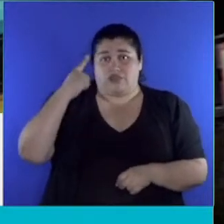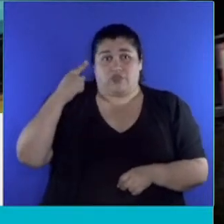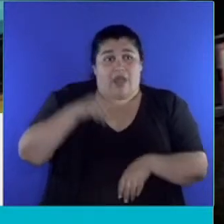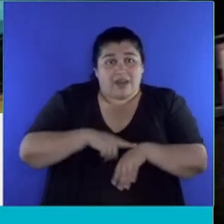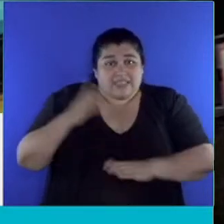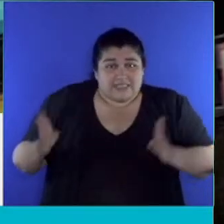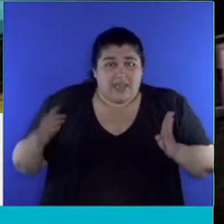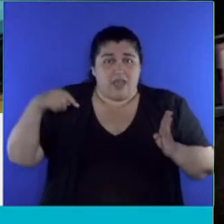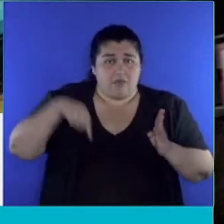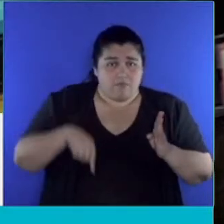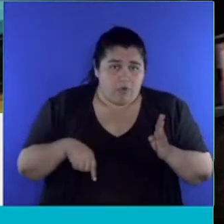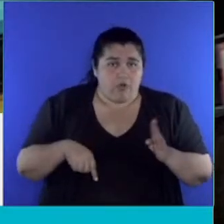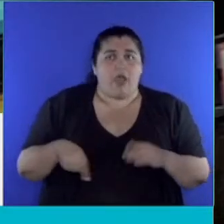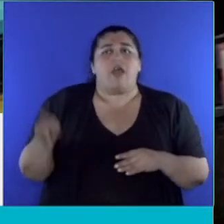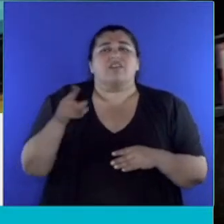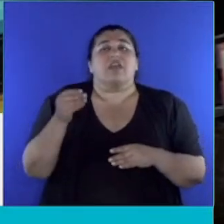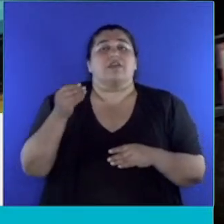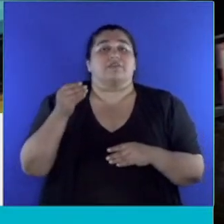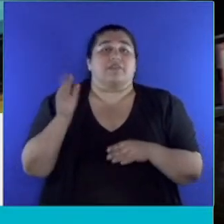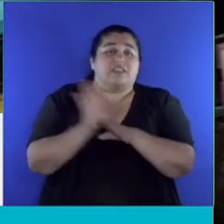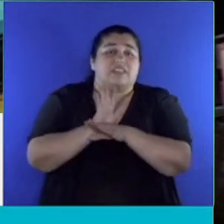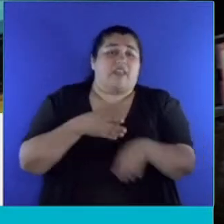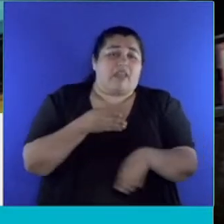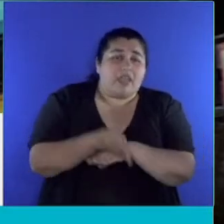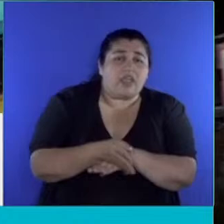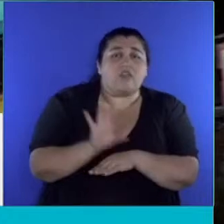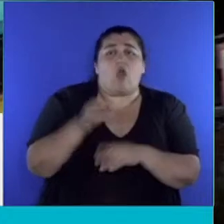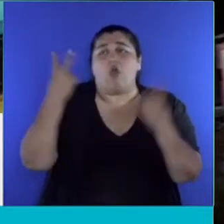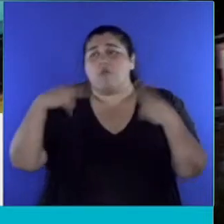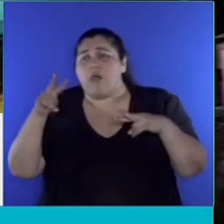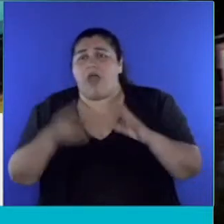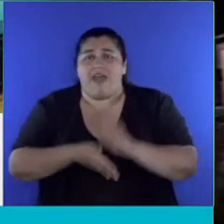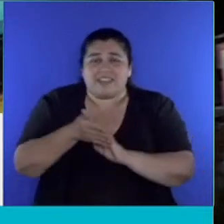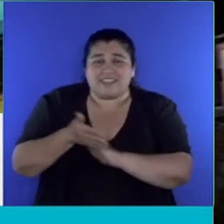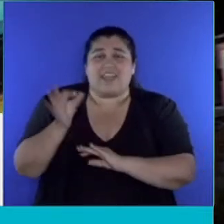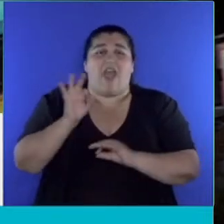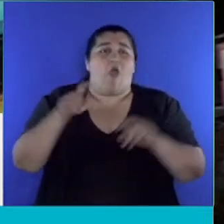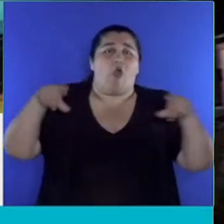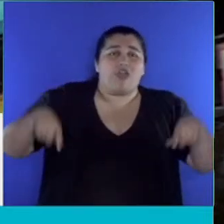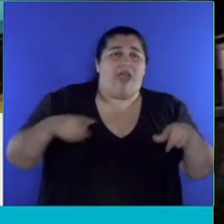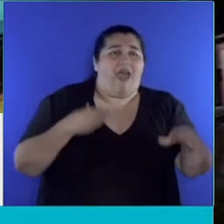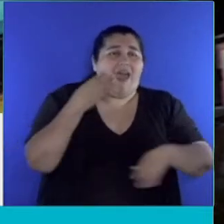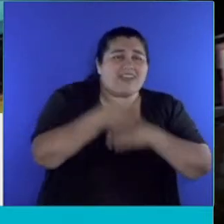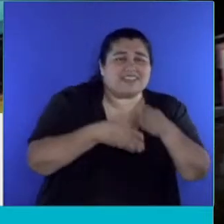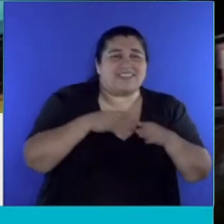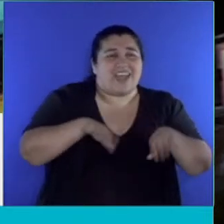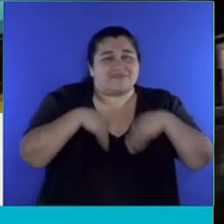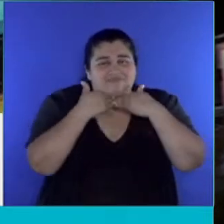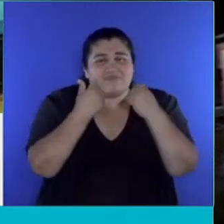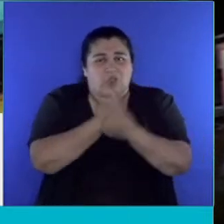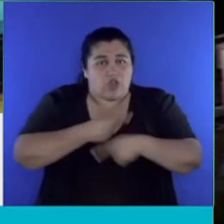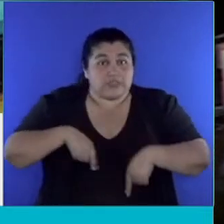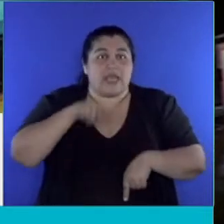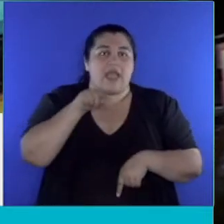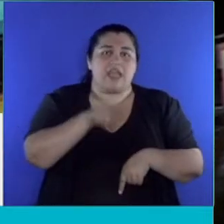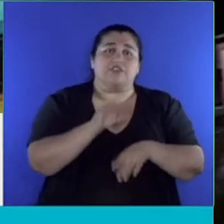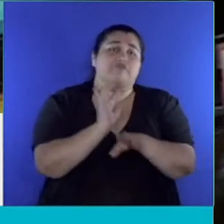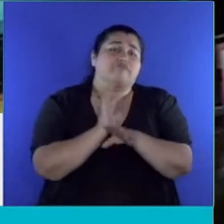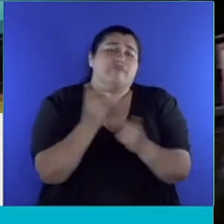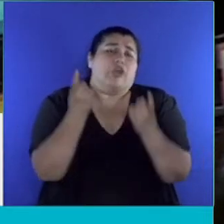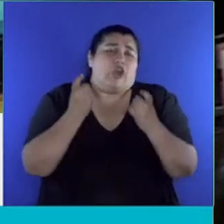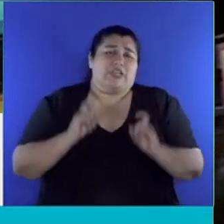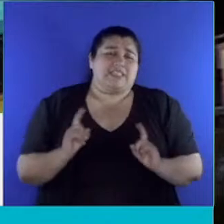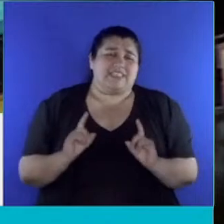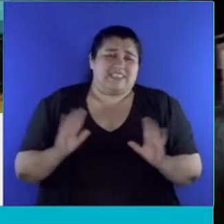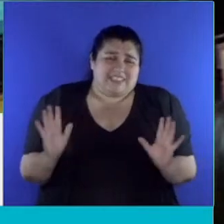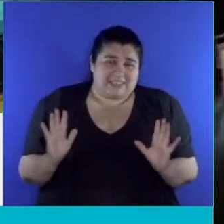que para ellos ir al cine, tener salidas recreativas, ir a la cancha, justamente no es una necesidad, pero